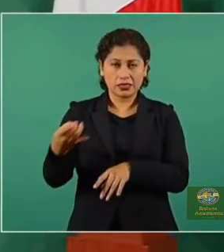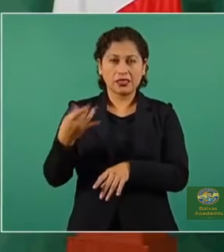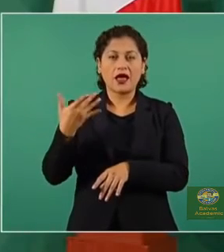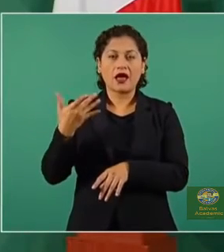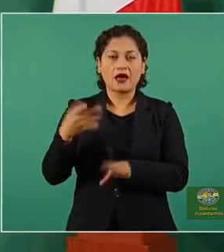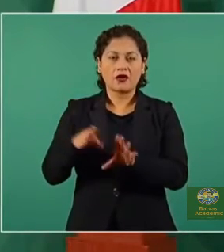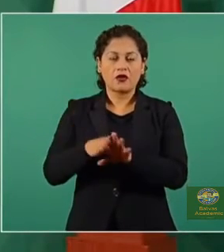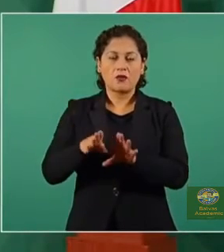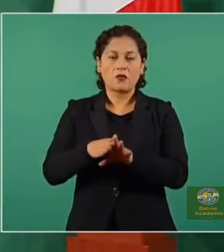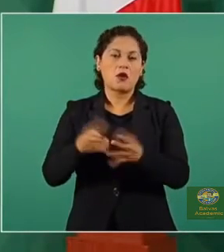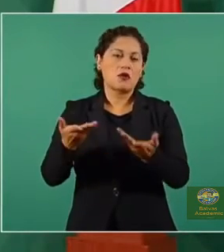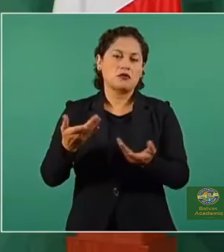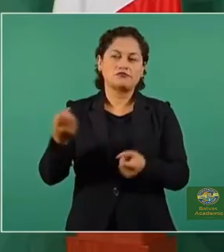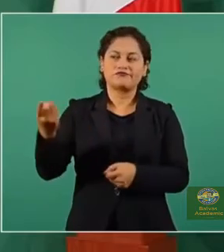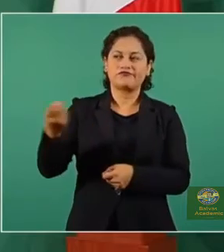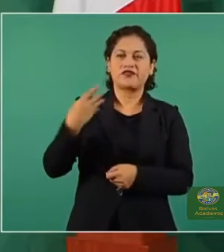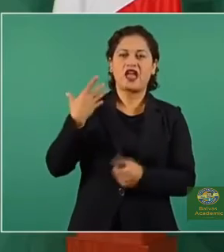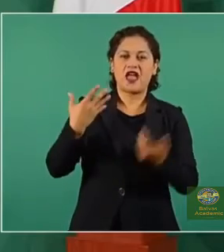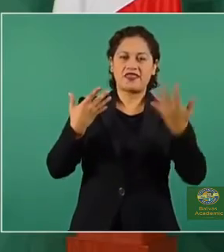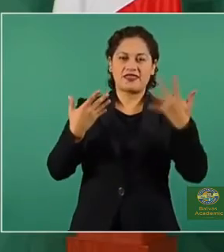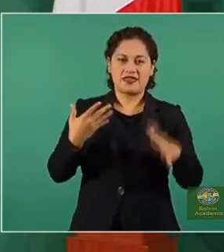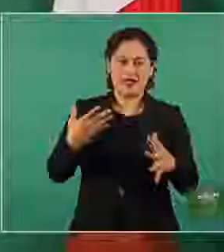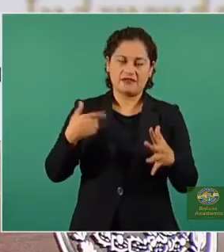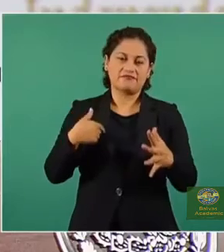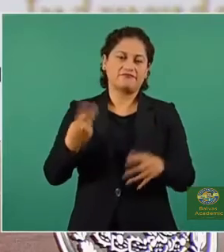de 10-2.